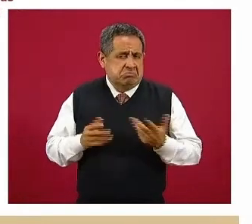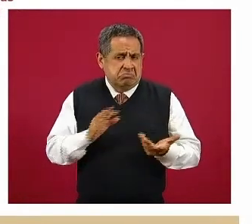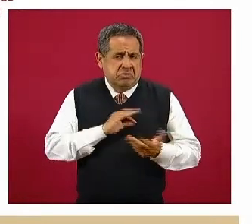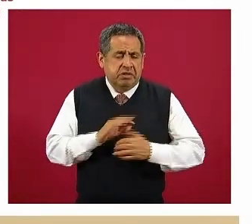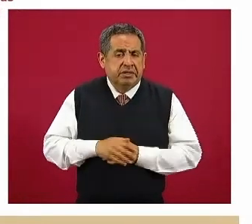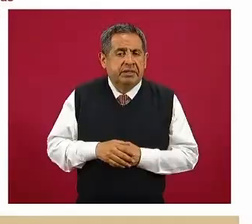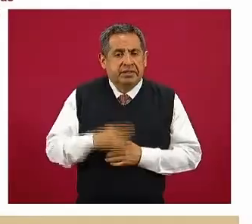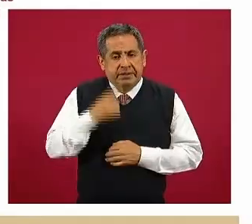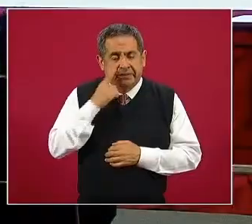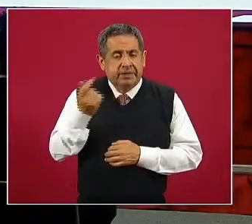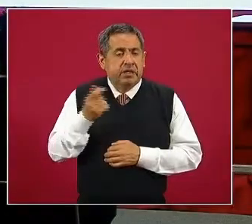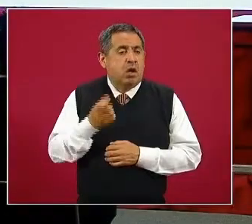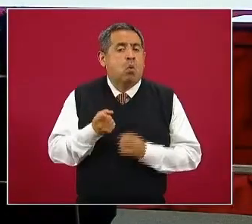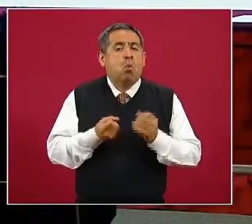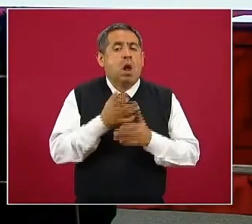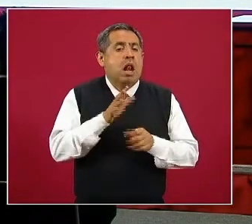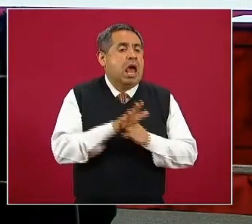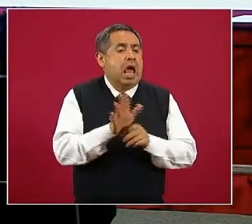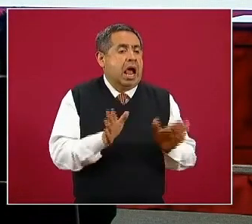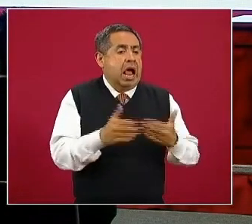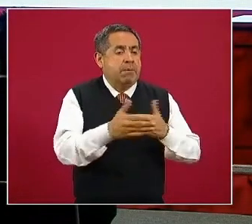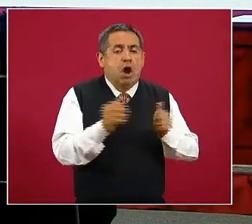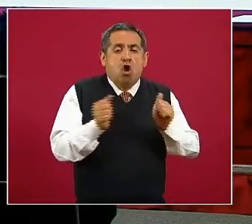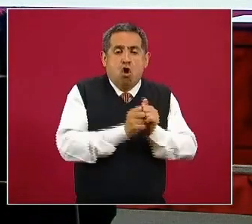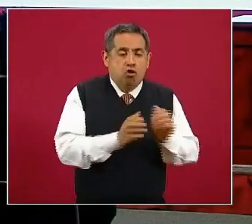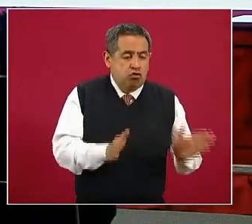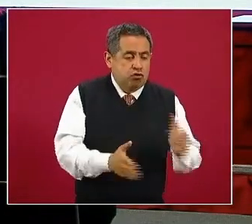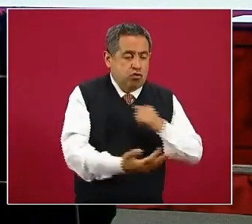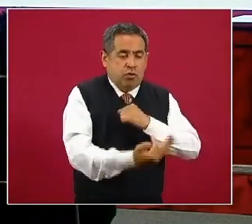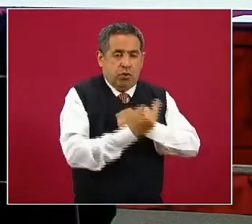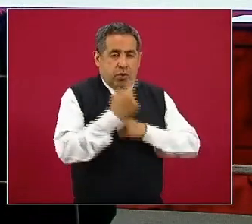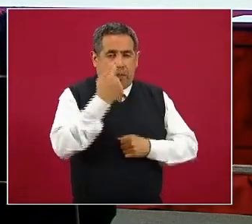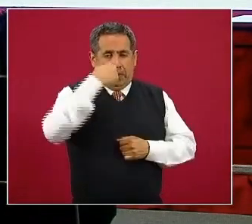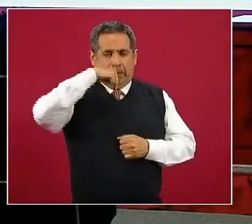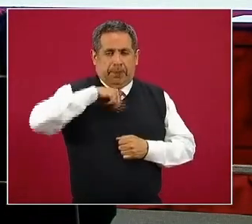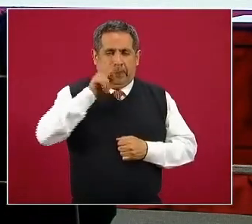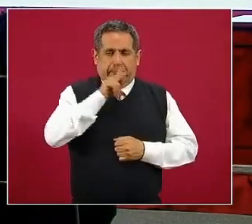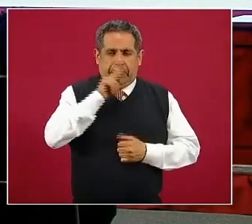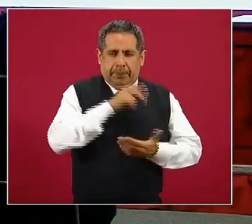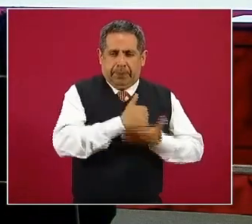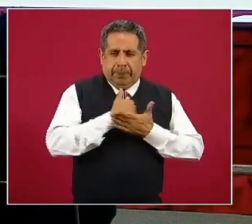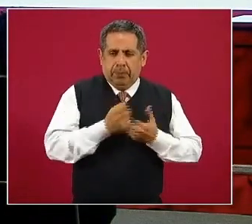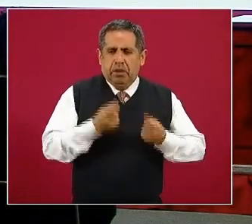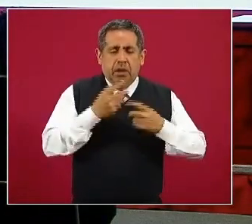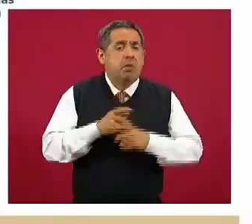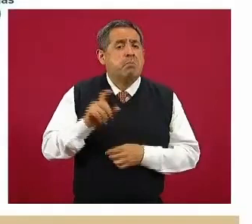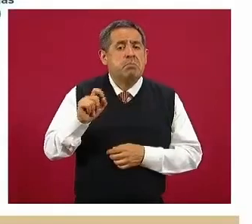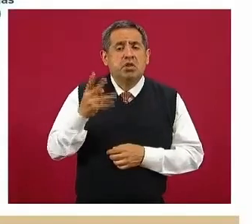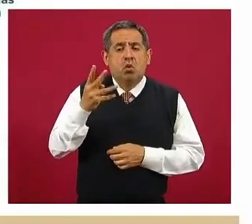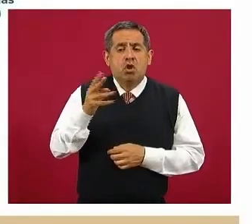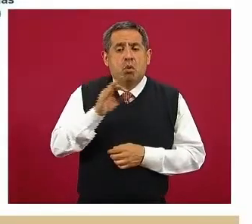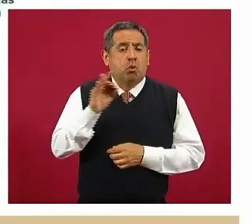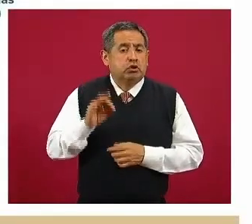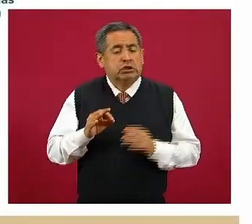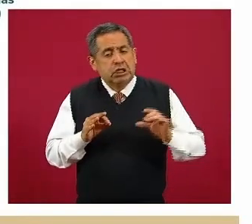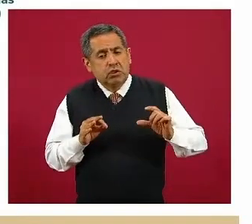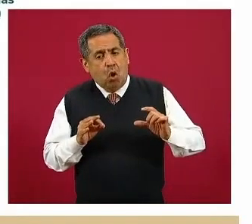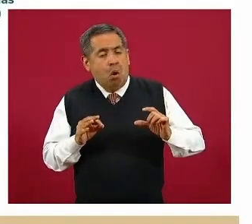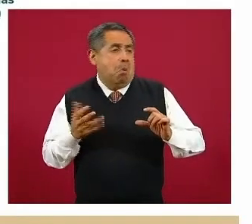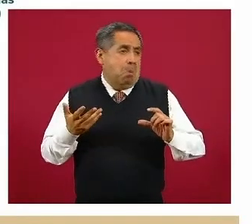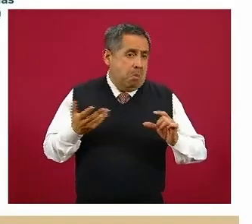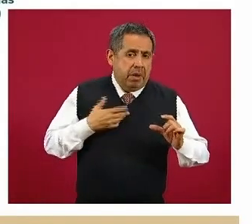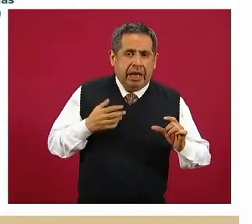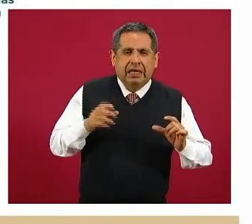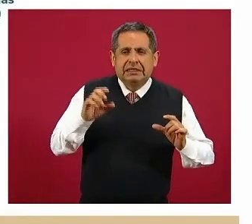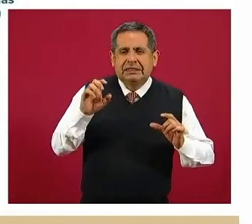siguiente diapositiva, que son las camas con ventilador, también 24%. Este es un indicador hecho que también ha venido disminuyendo de